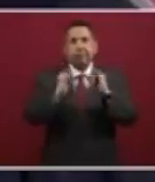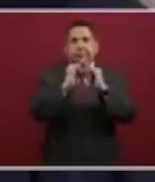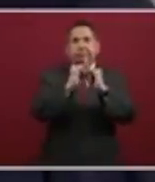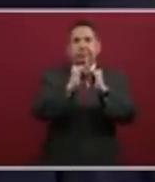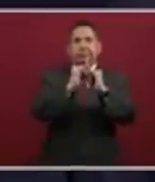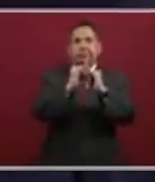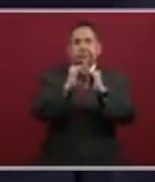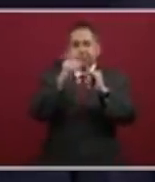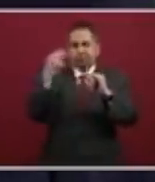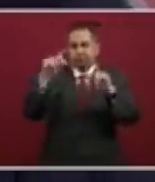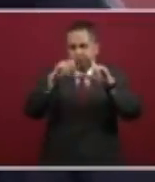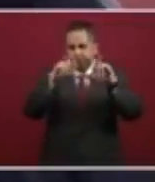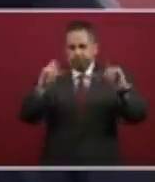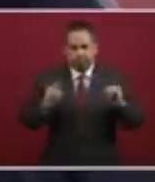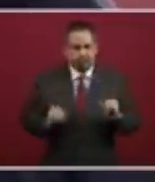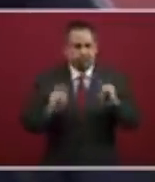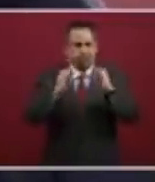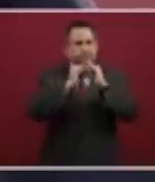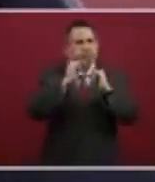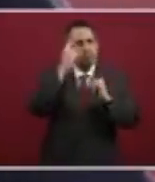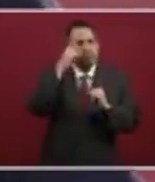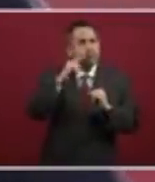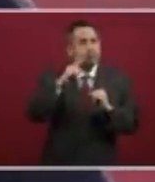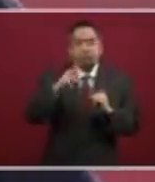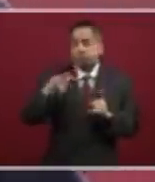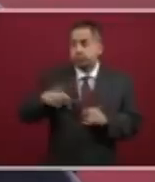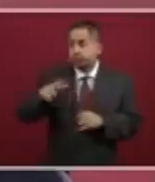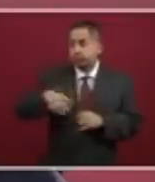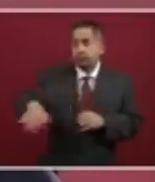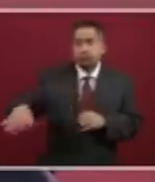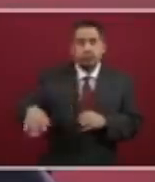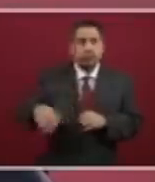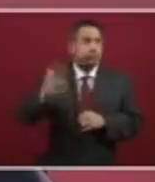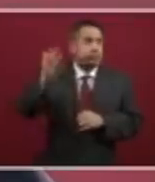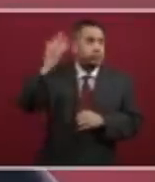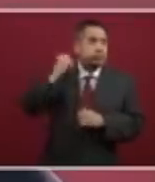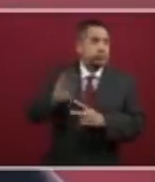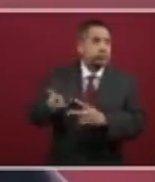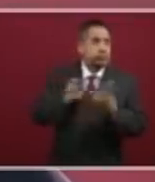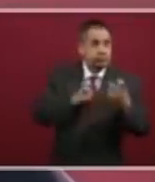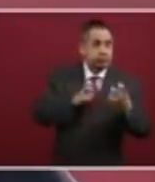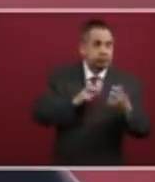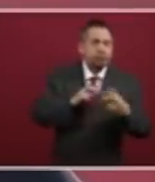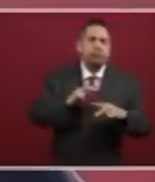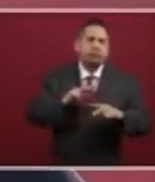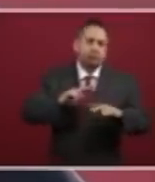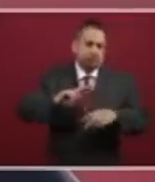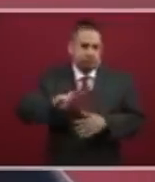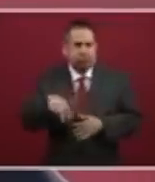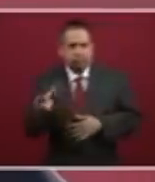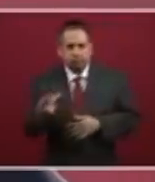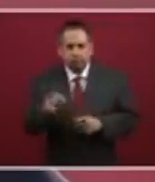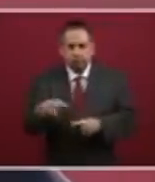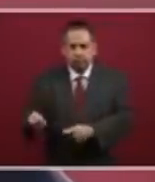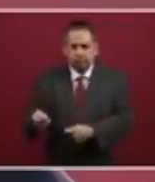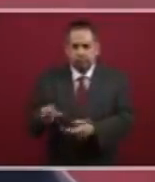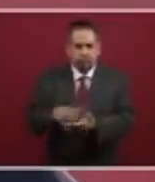instituto para devolverle al pueblo lo robado.